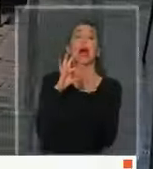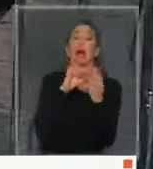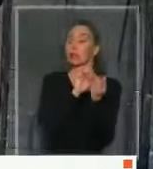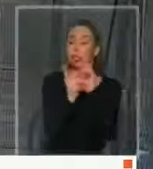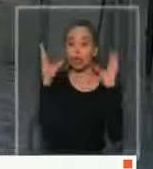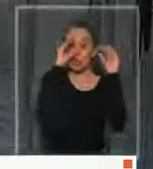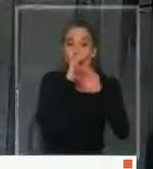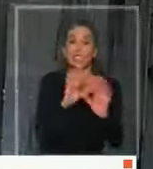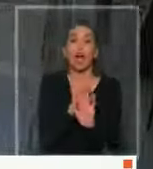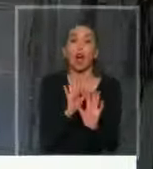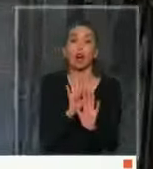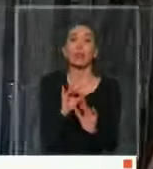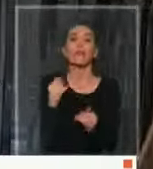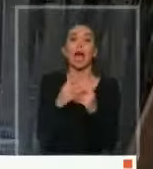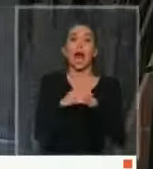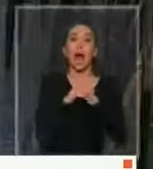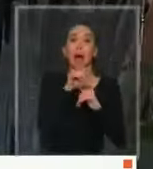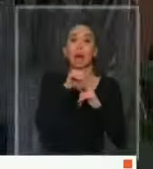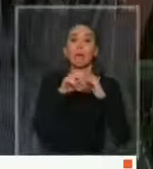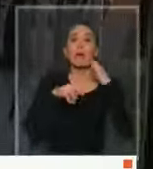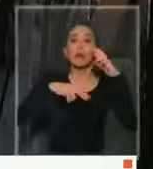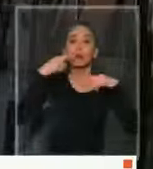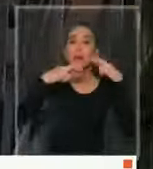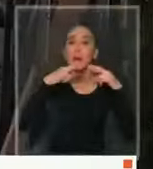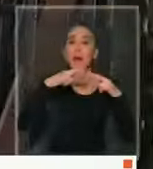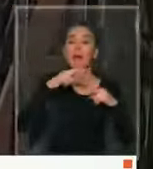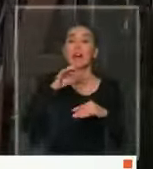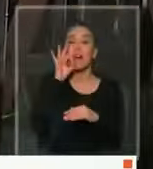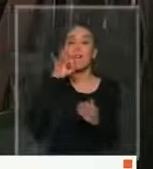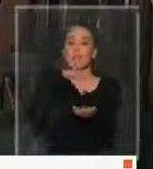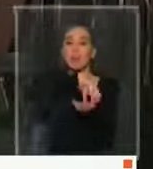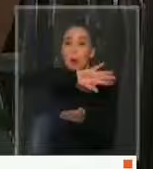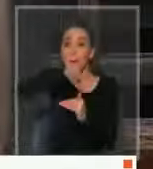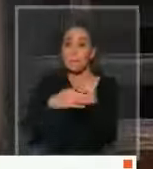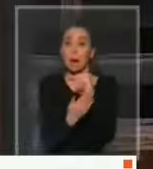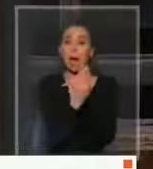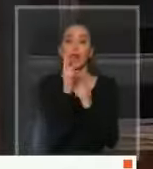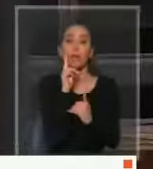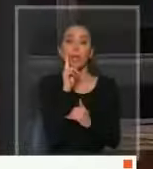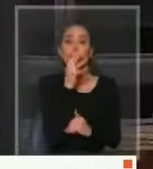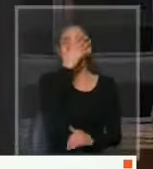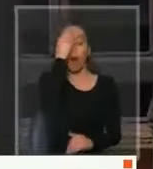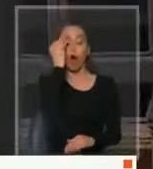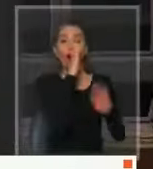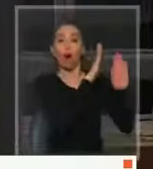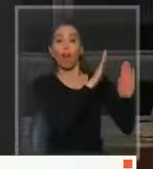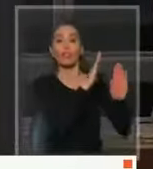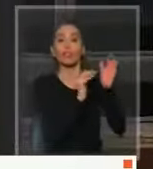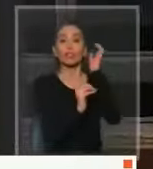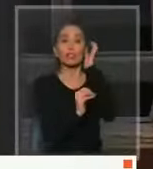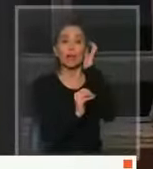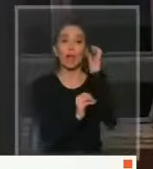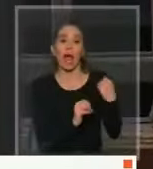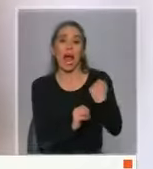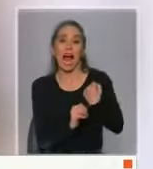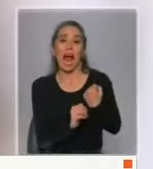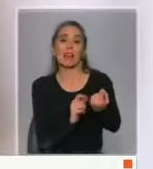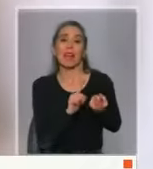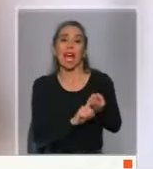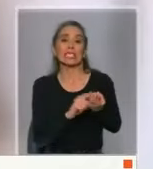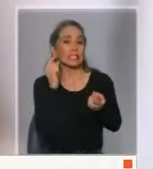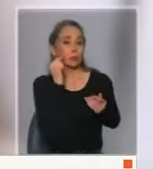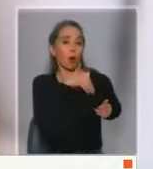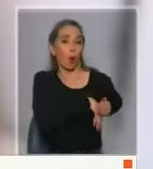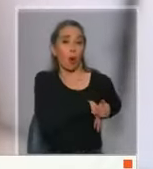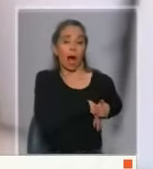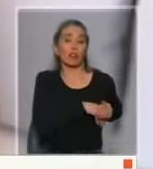compartiendo con sus amigos en este local de Vitacura en la madrugada del viernes. Como olvidó su celular en la cartera de su esposa, que se había ido minutos